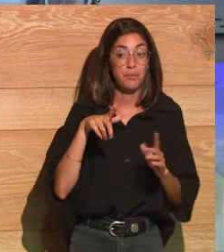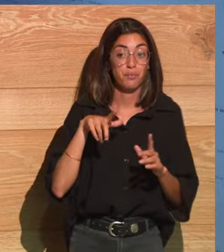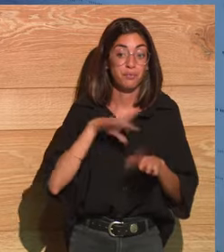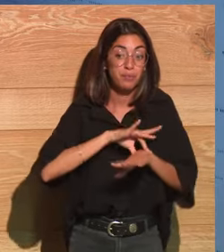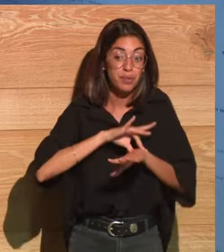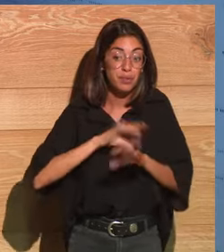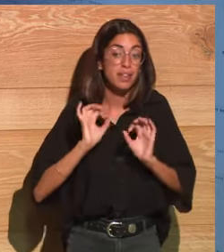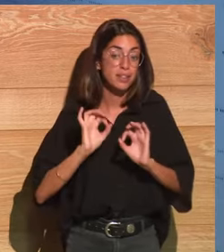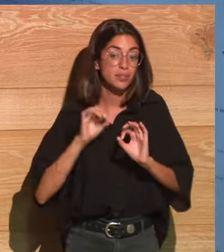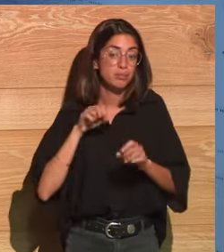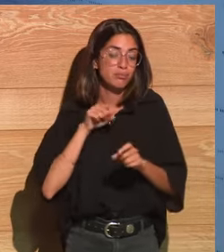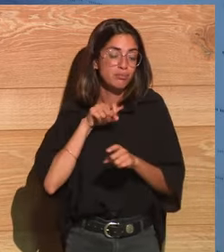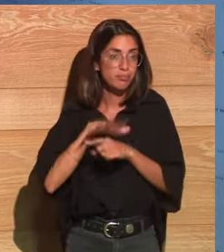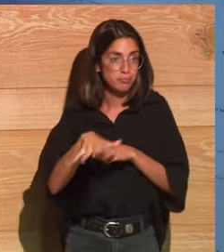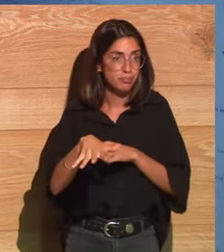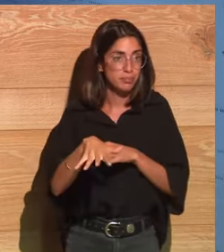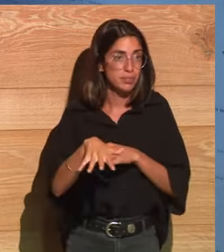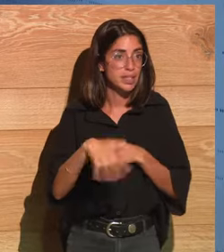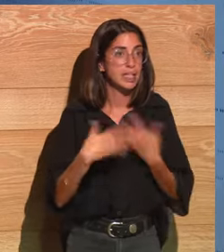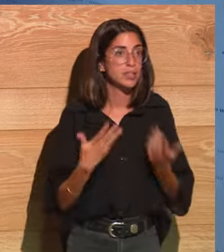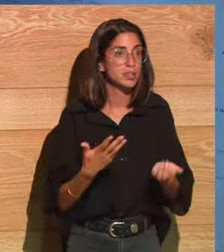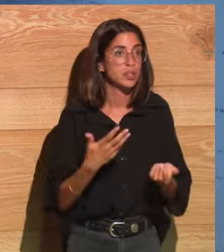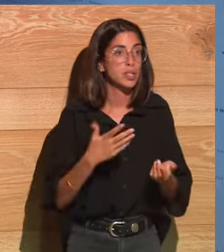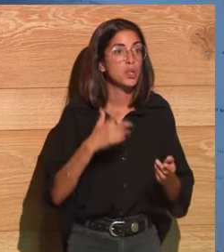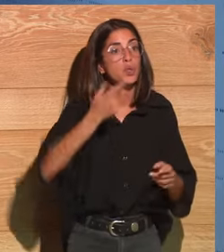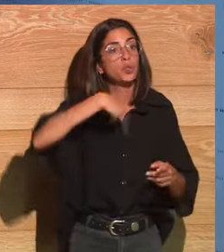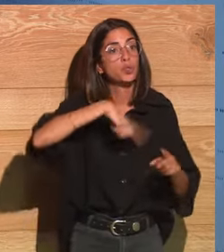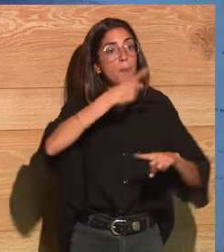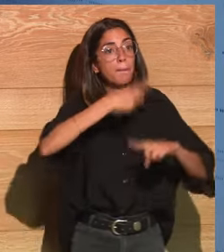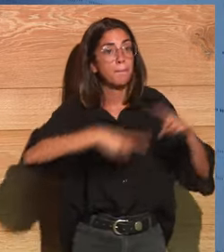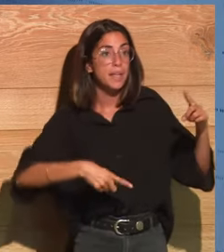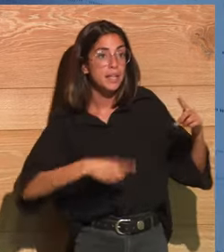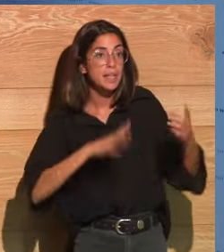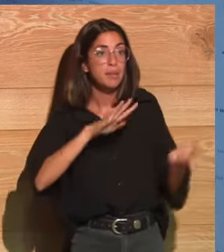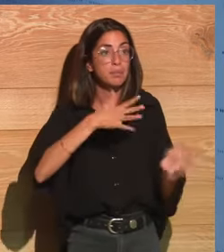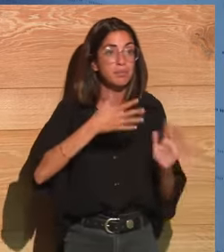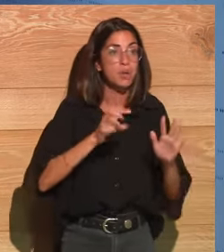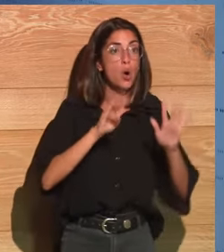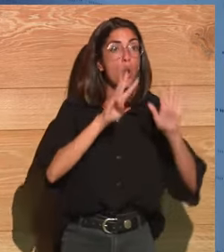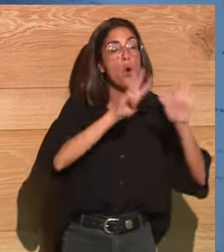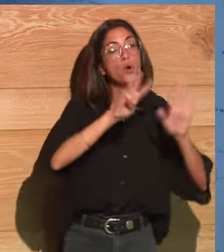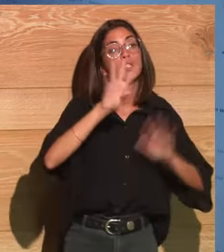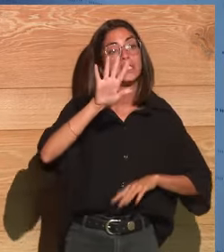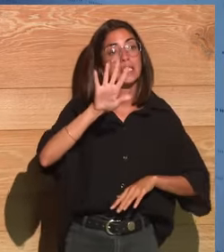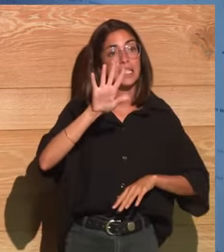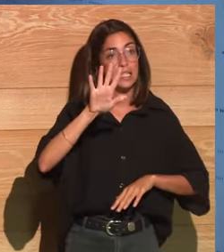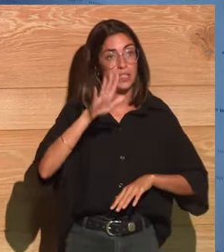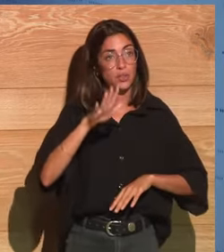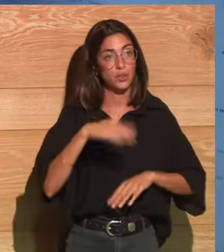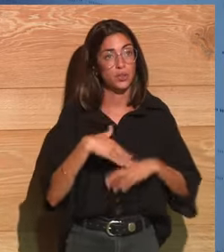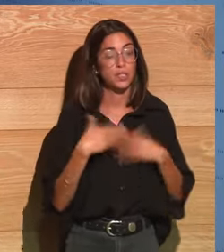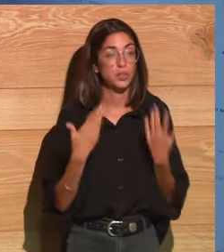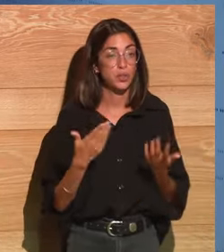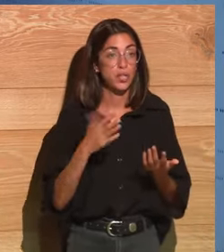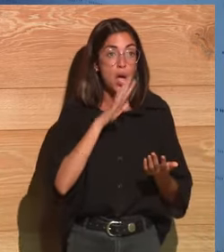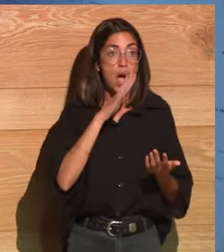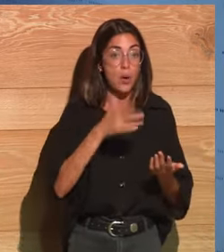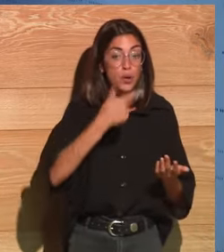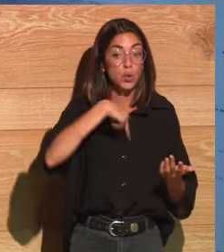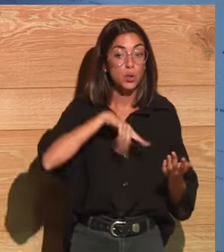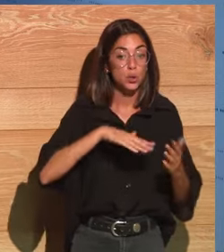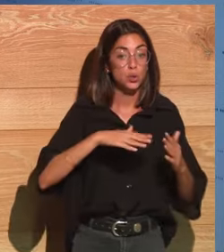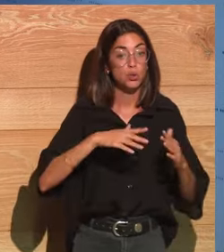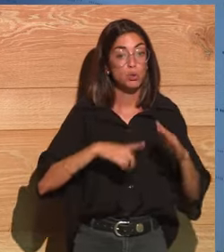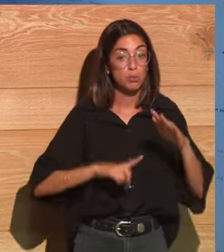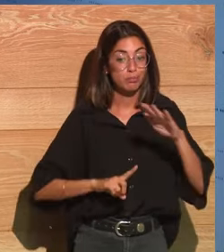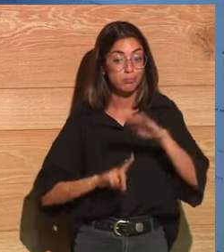como media, así global, podemos esperar vivir hasta los 85. Claro, ahí estamos aumentando el tiempo y la probabilidad de que se desarrollen